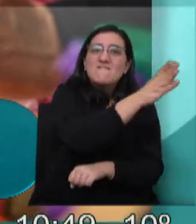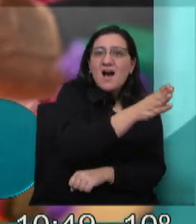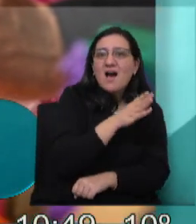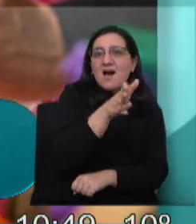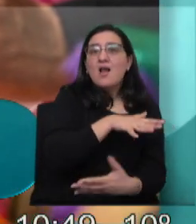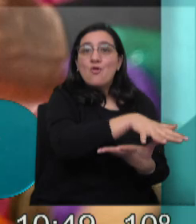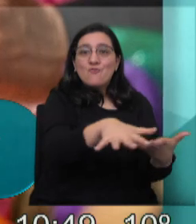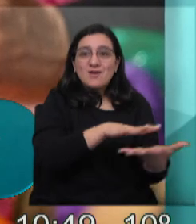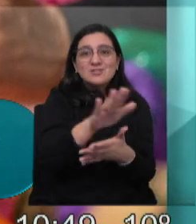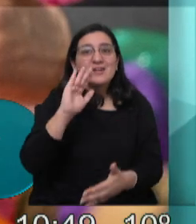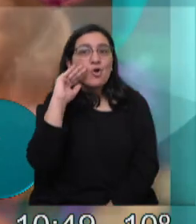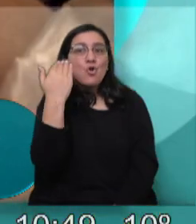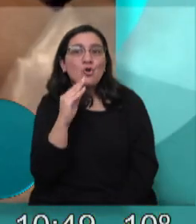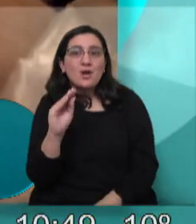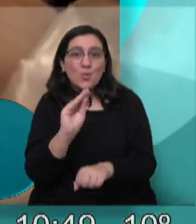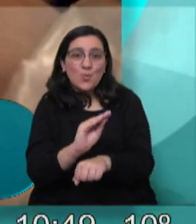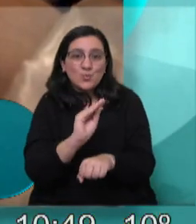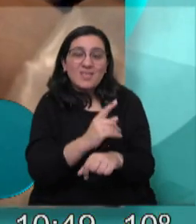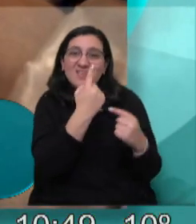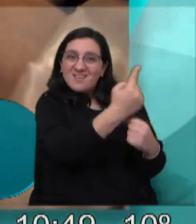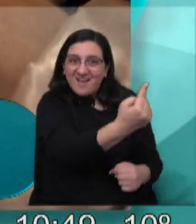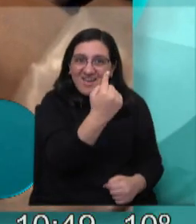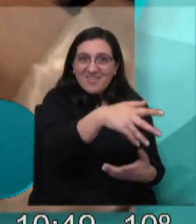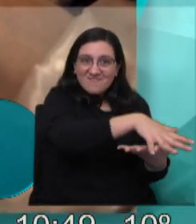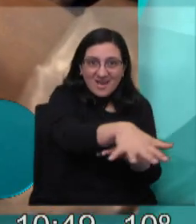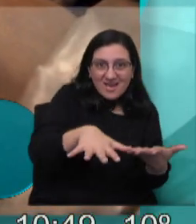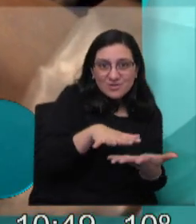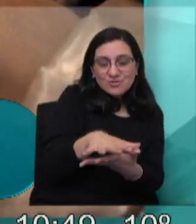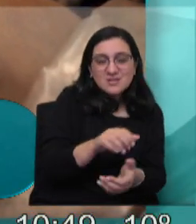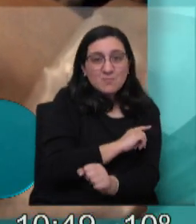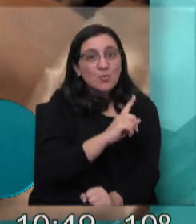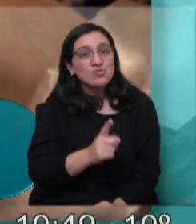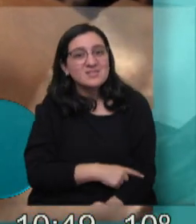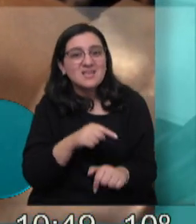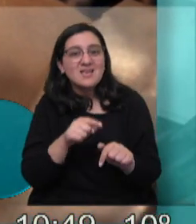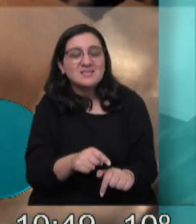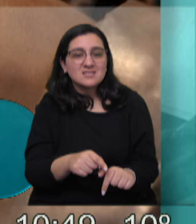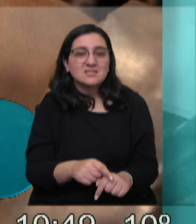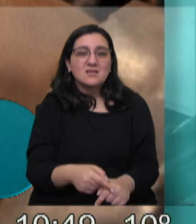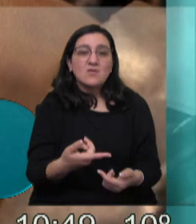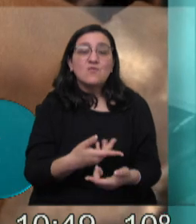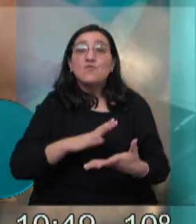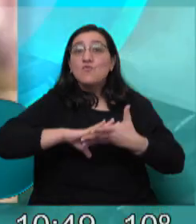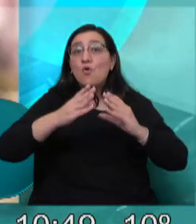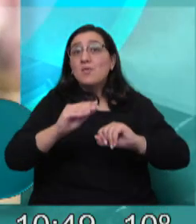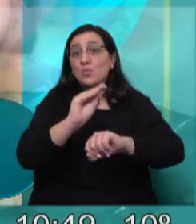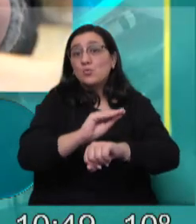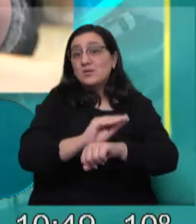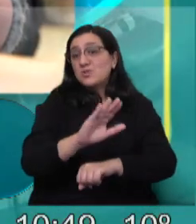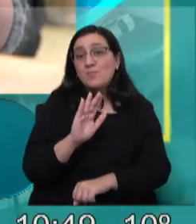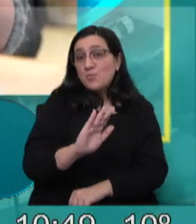los barrios y se reconozca la cultura que hay en cada barrio y se potencie esas manifestaciones culturales que están en los barrios, que son